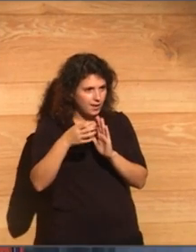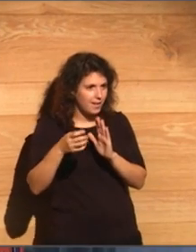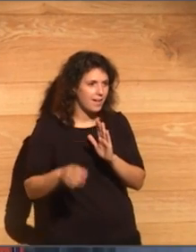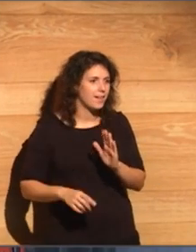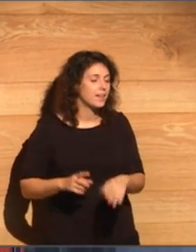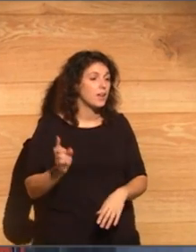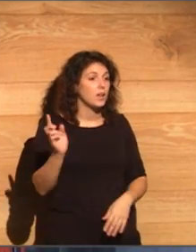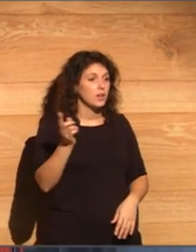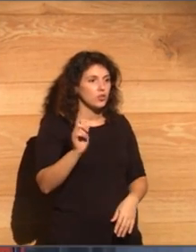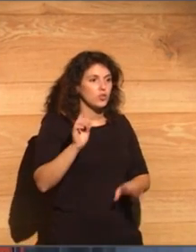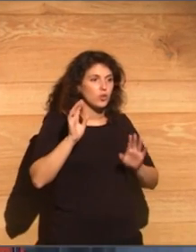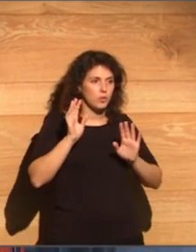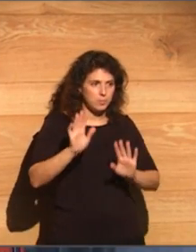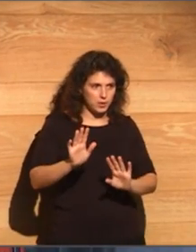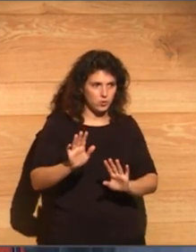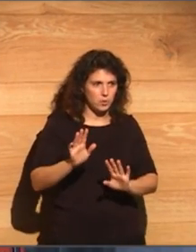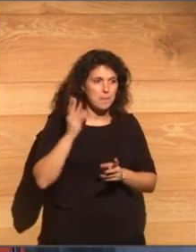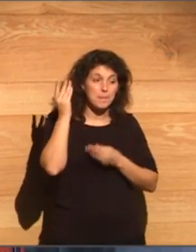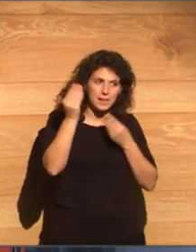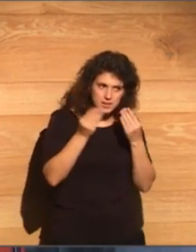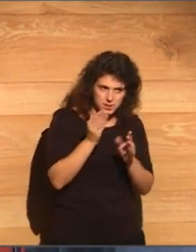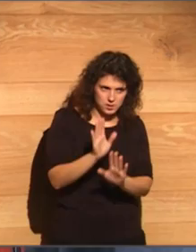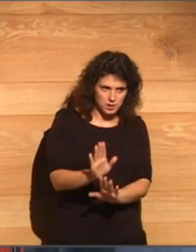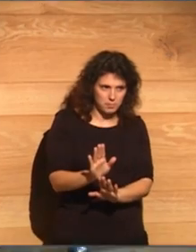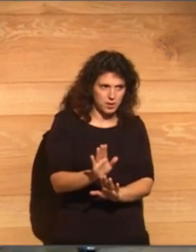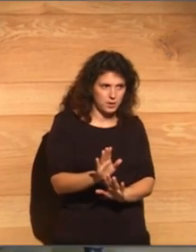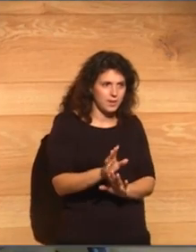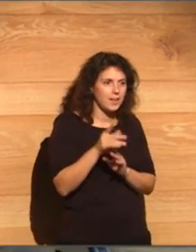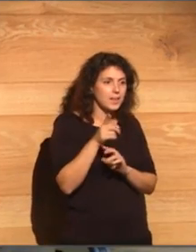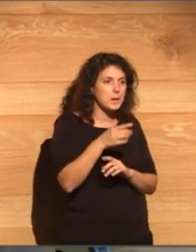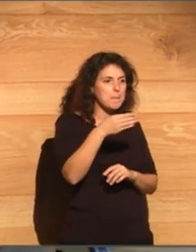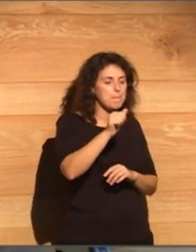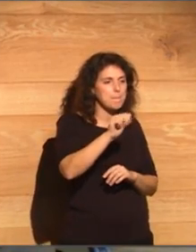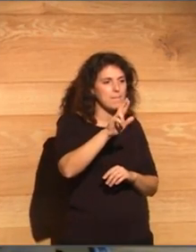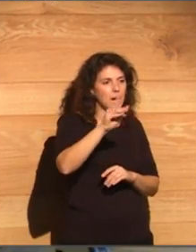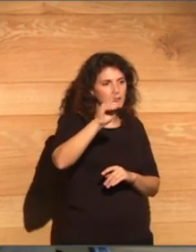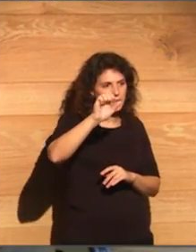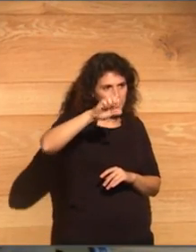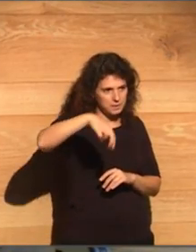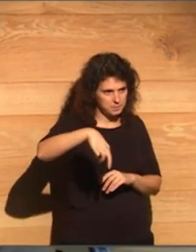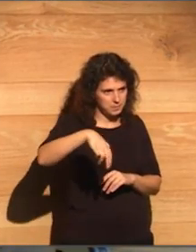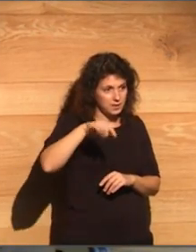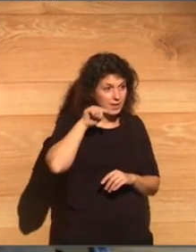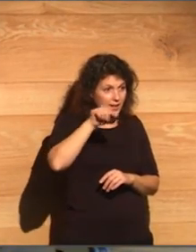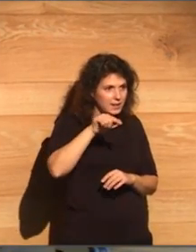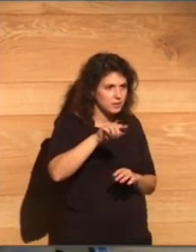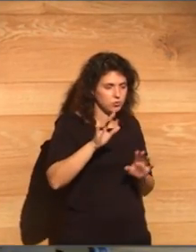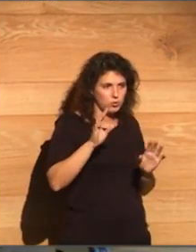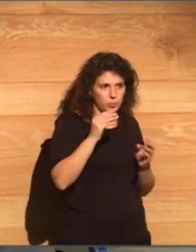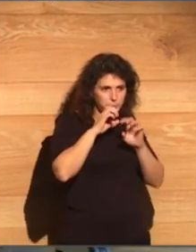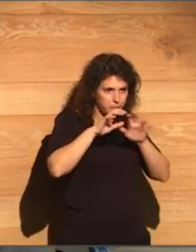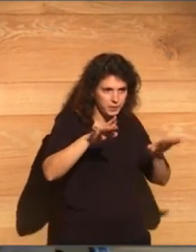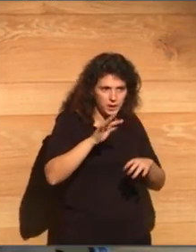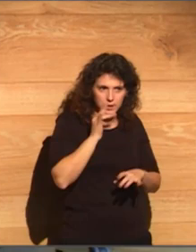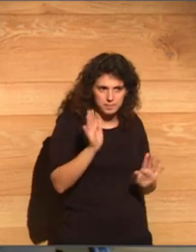No, pero que cree. Pero eso era putativo. Era putativo, que, era putativo, claro. Eso es. Es Bardem. El que, si acaso, pero esto es una. Está propalado, ¿eh? No es real.